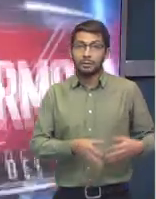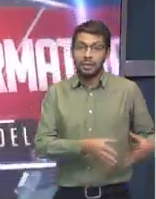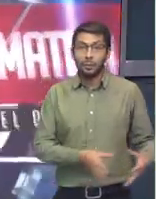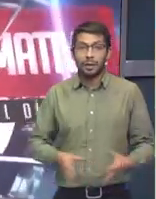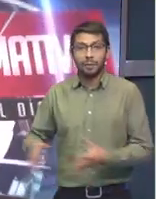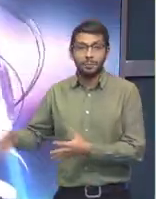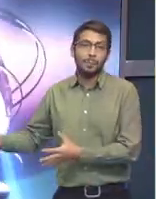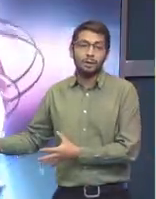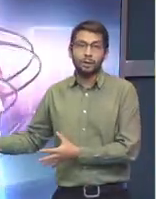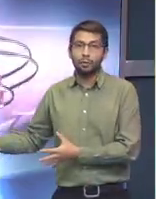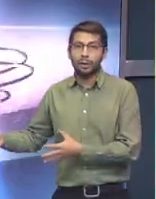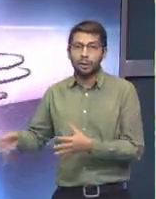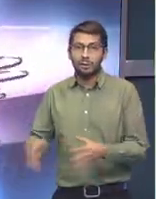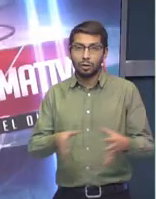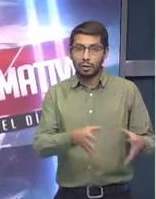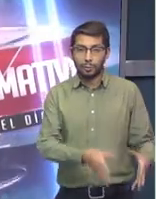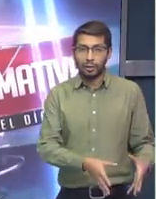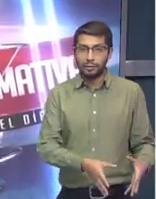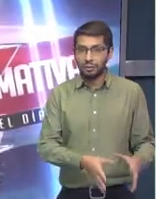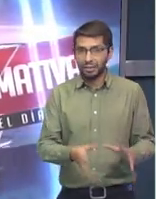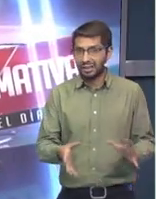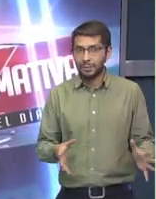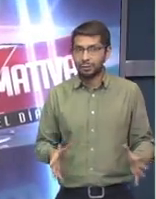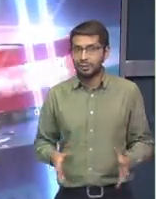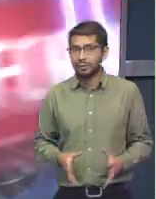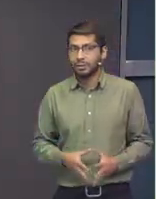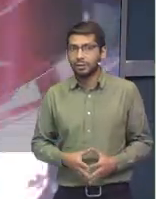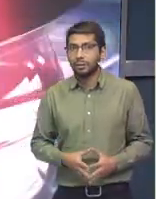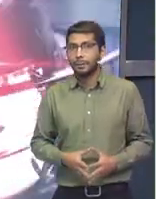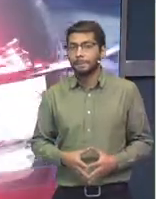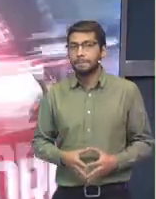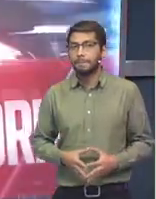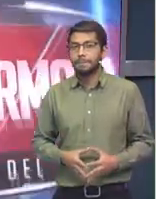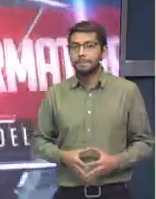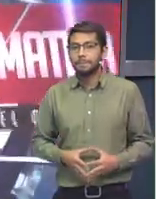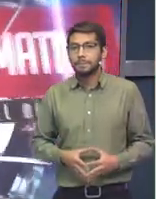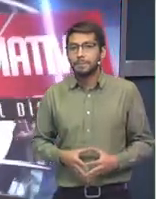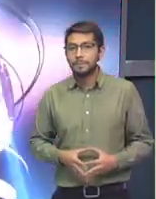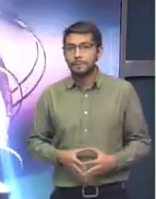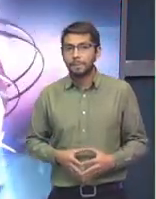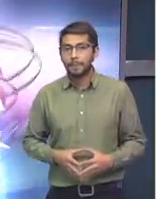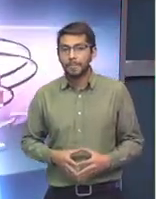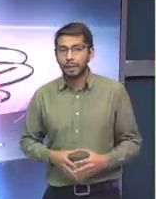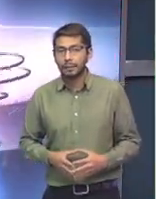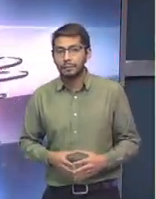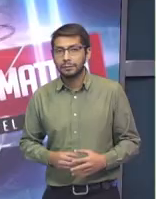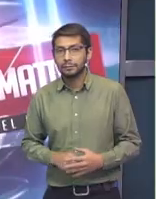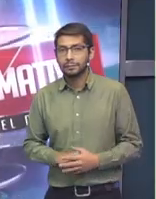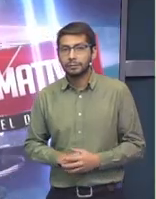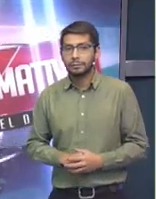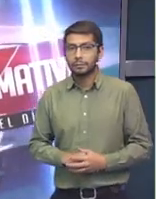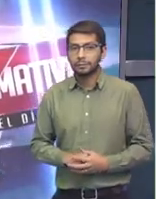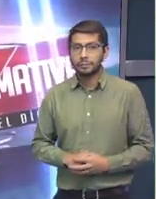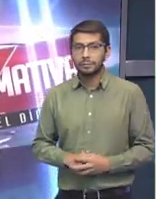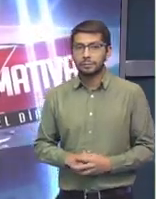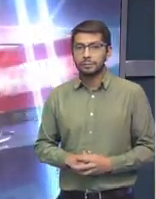Si tiene movilidad, va por el autobús y si no, por el edificio. ¿Sería así más o menos? La idea de los autovac, que no nos pase como nos